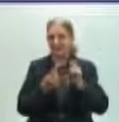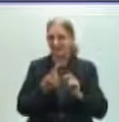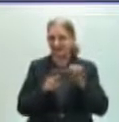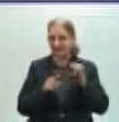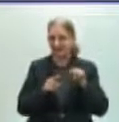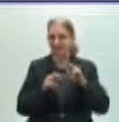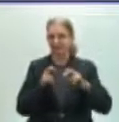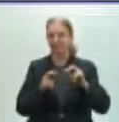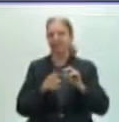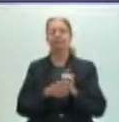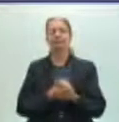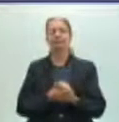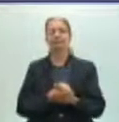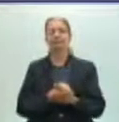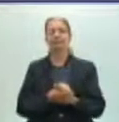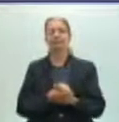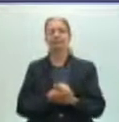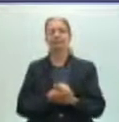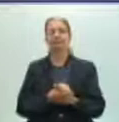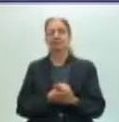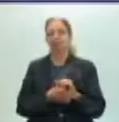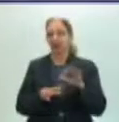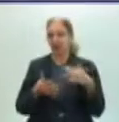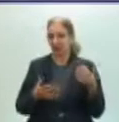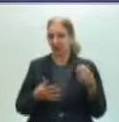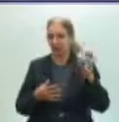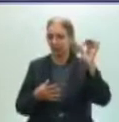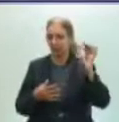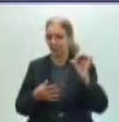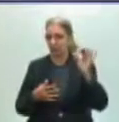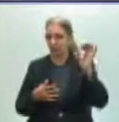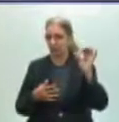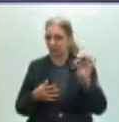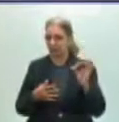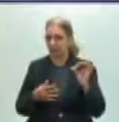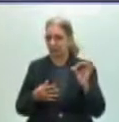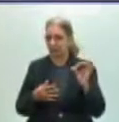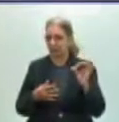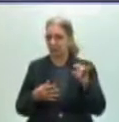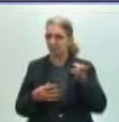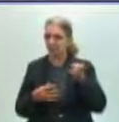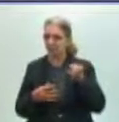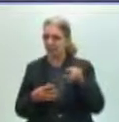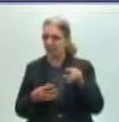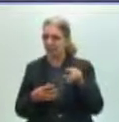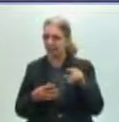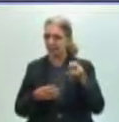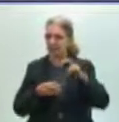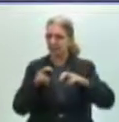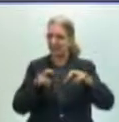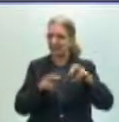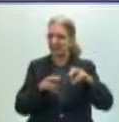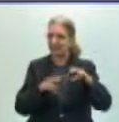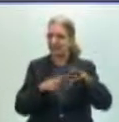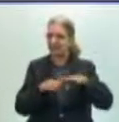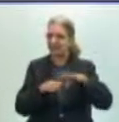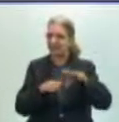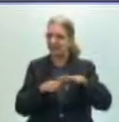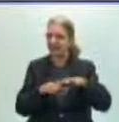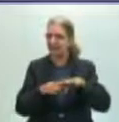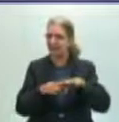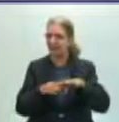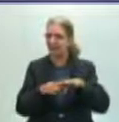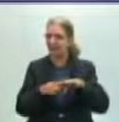plátano. ¿Qué por ciento indicaba la siembra de la